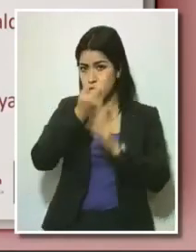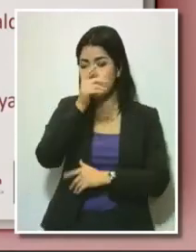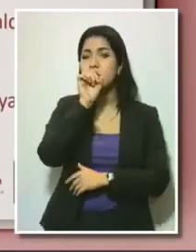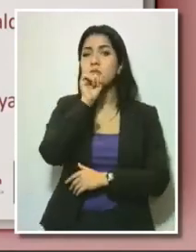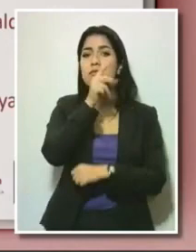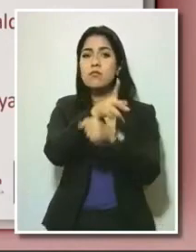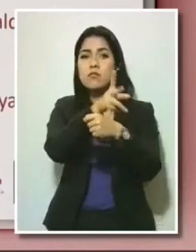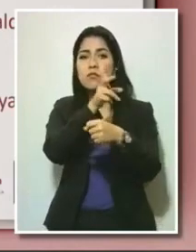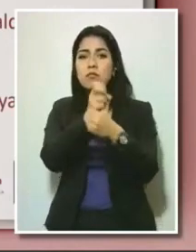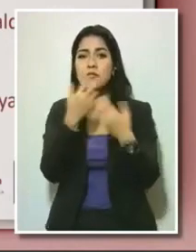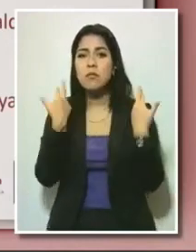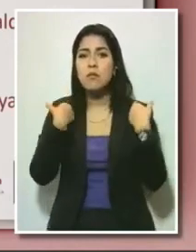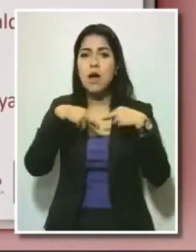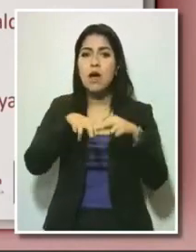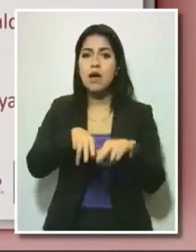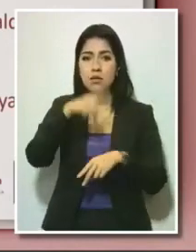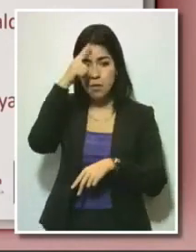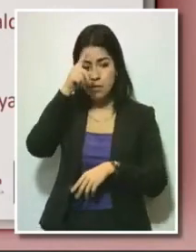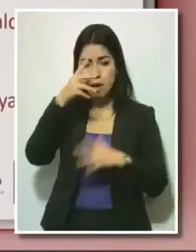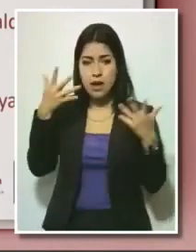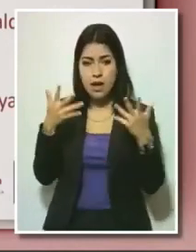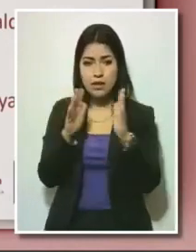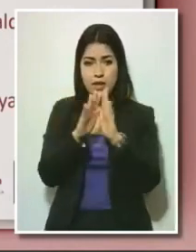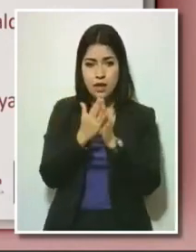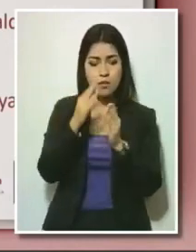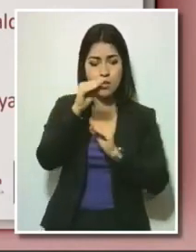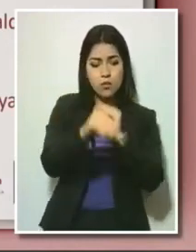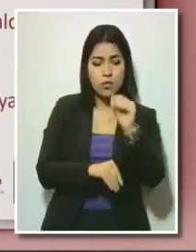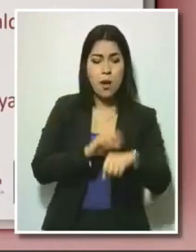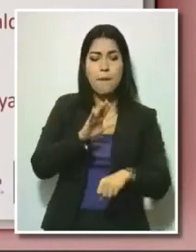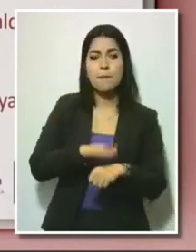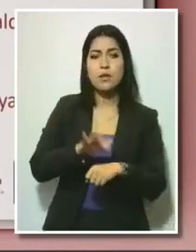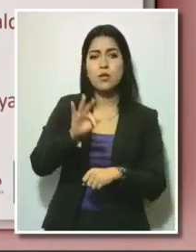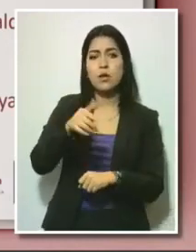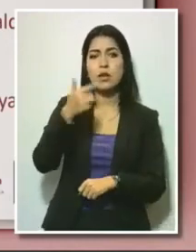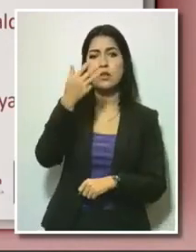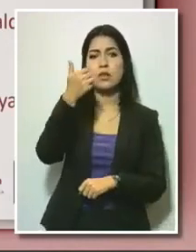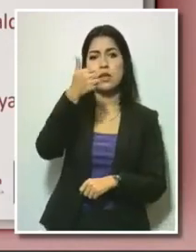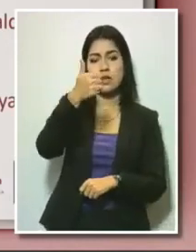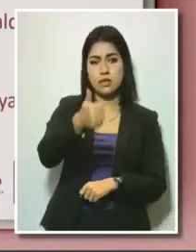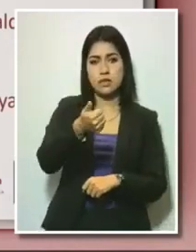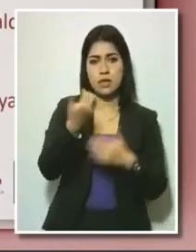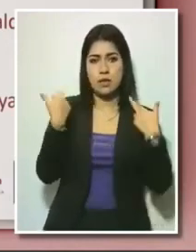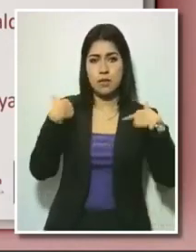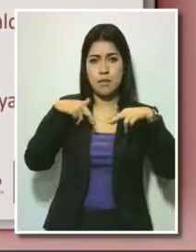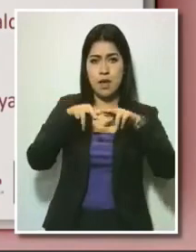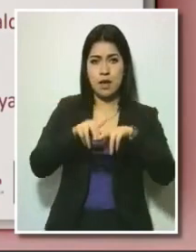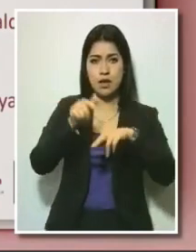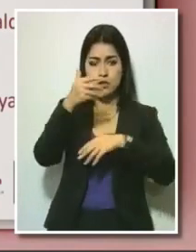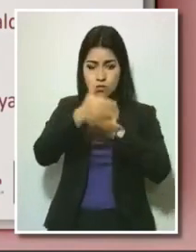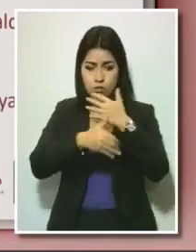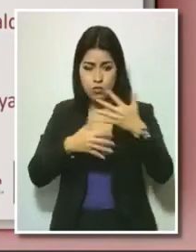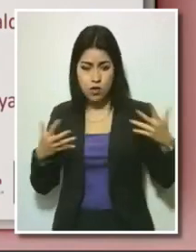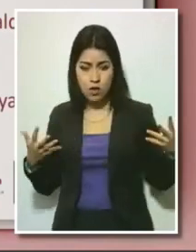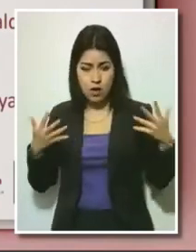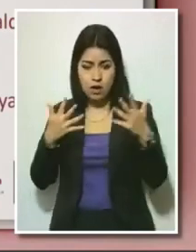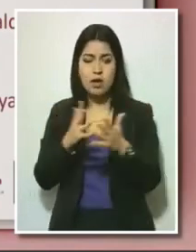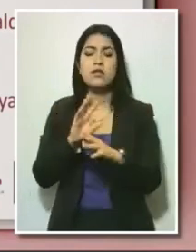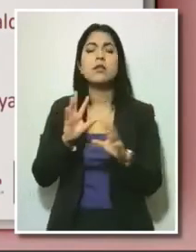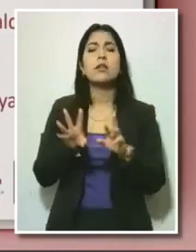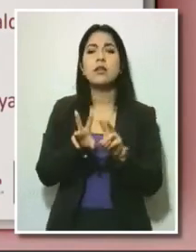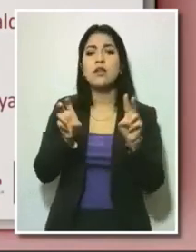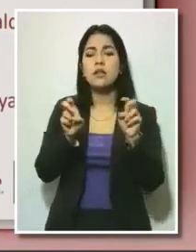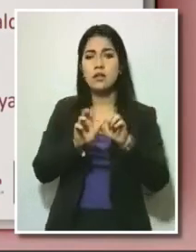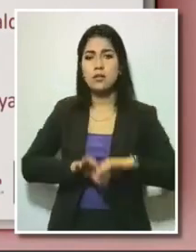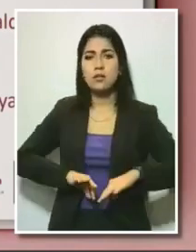en este ejercicio colectivo. Aquí más de 46 maestros estuvieron en el proceso de manera particular. Ustedes